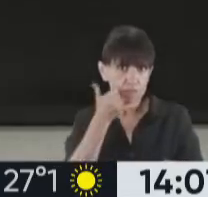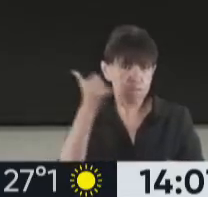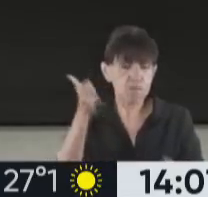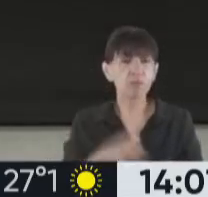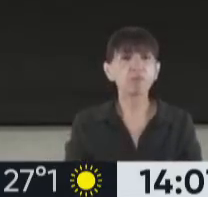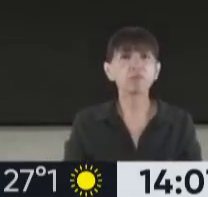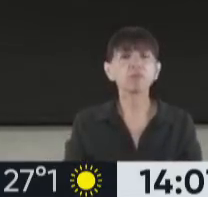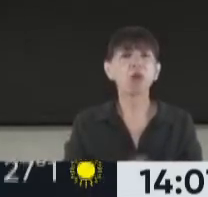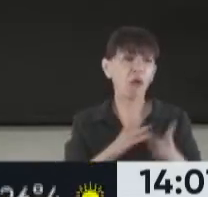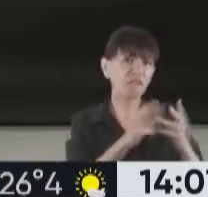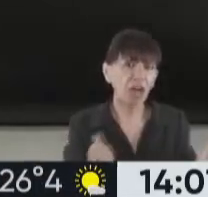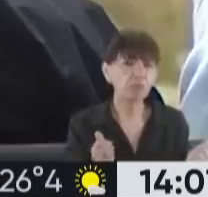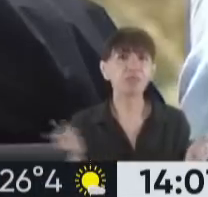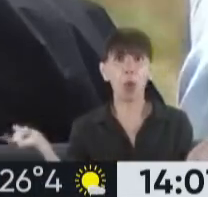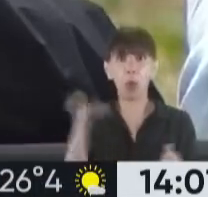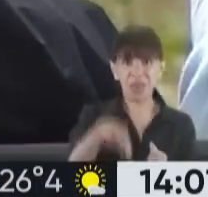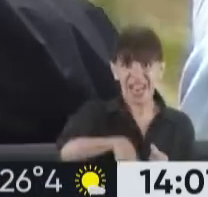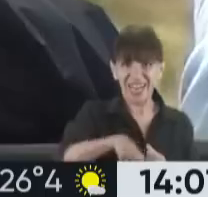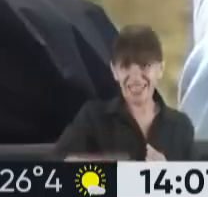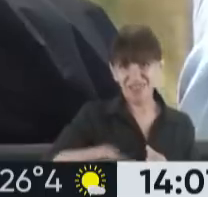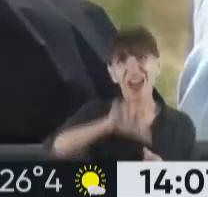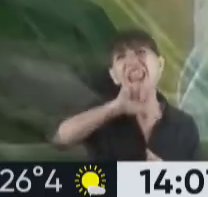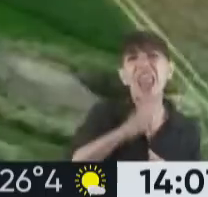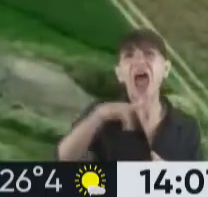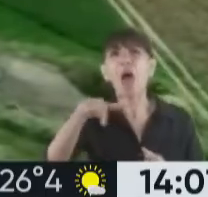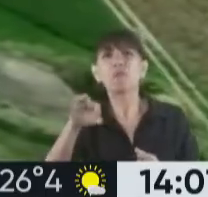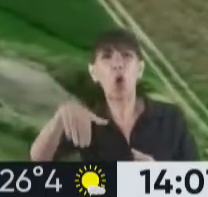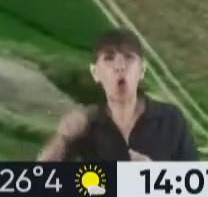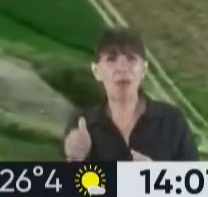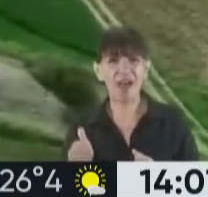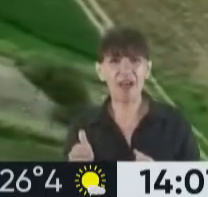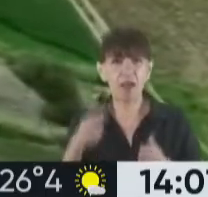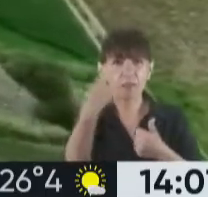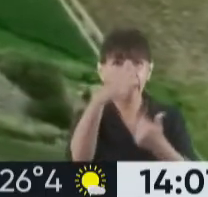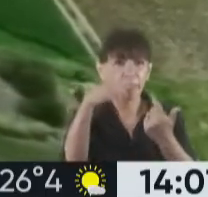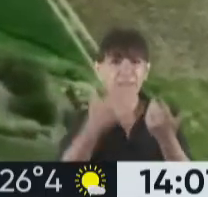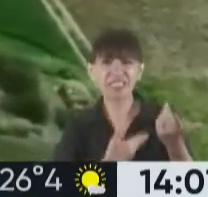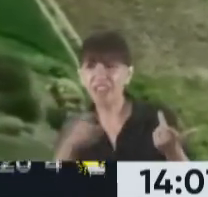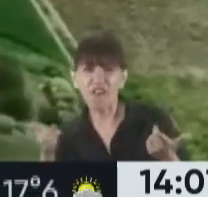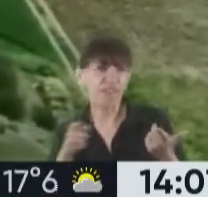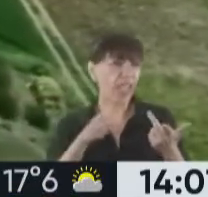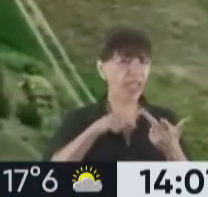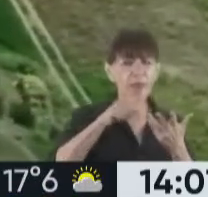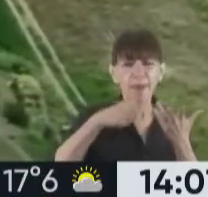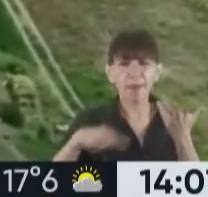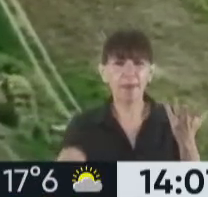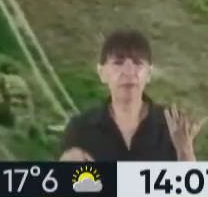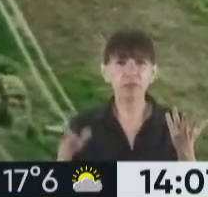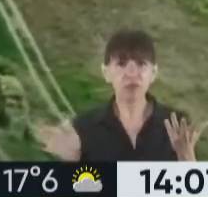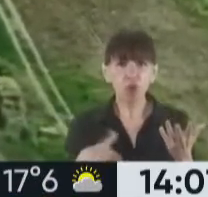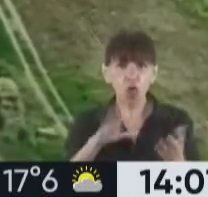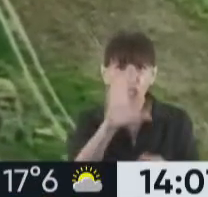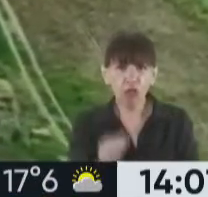Y después vine acá, a La Poma. Todo es la Argentina. Todo es la Argentina.